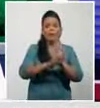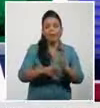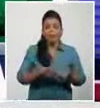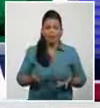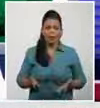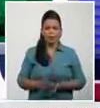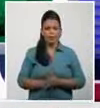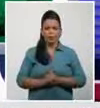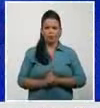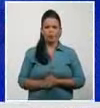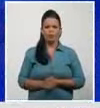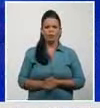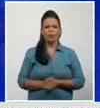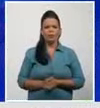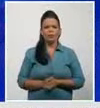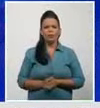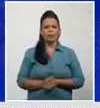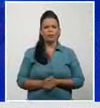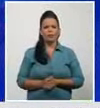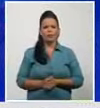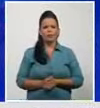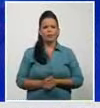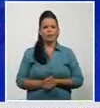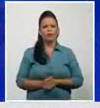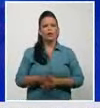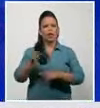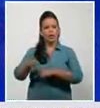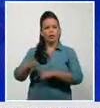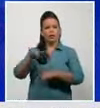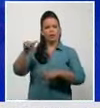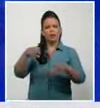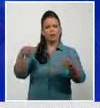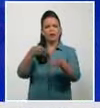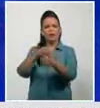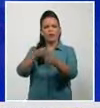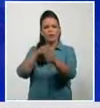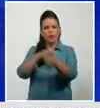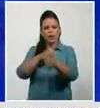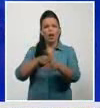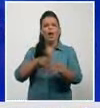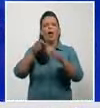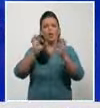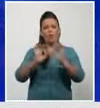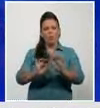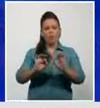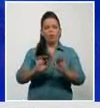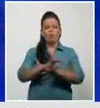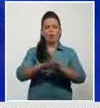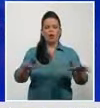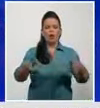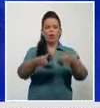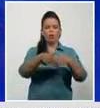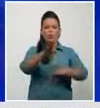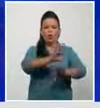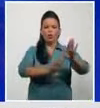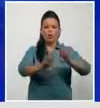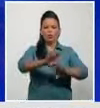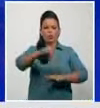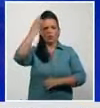Violaciones incluso que han demandado que en cada gobierno, en cada territorio, se efectúen medidas más